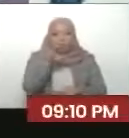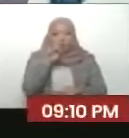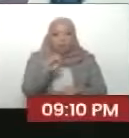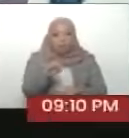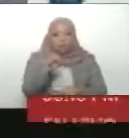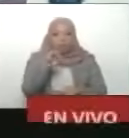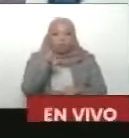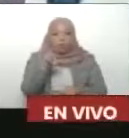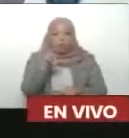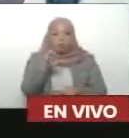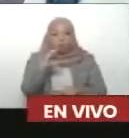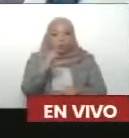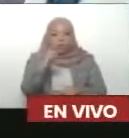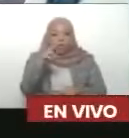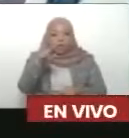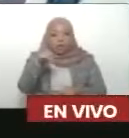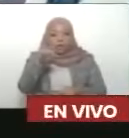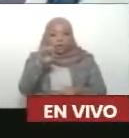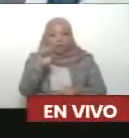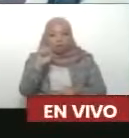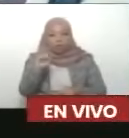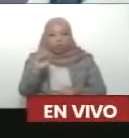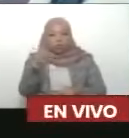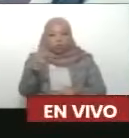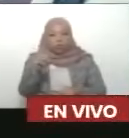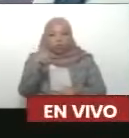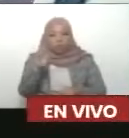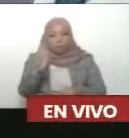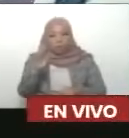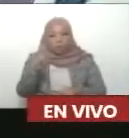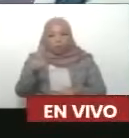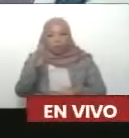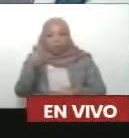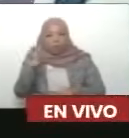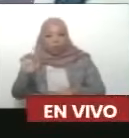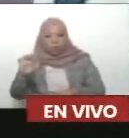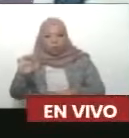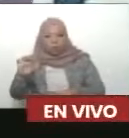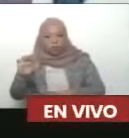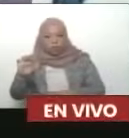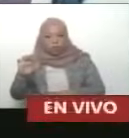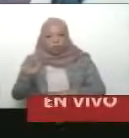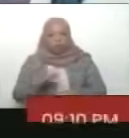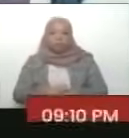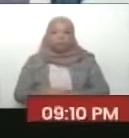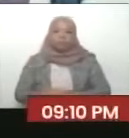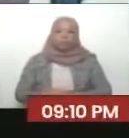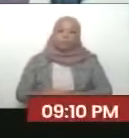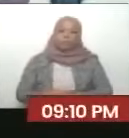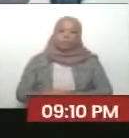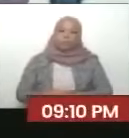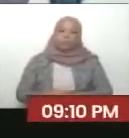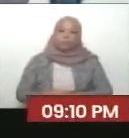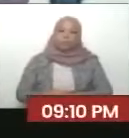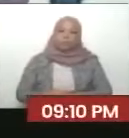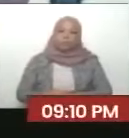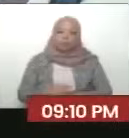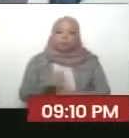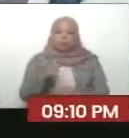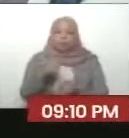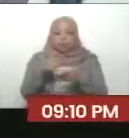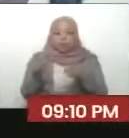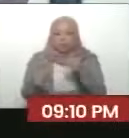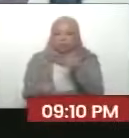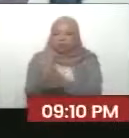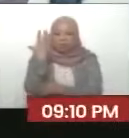www.cne.gov.be. Apenas usted mete CNE,